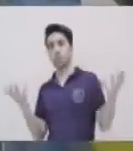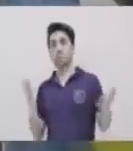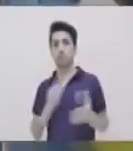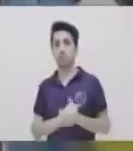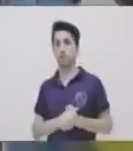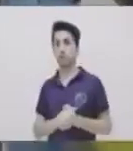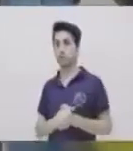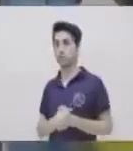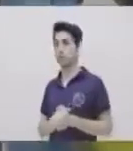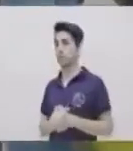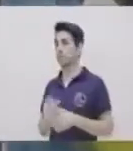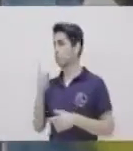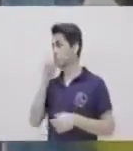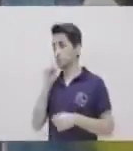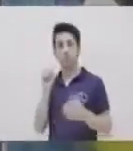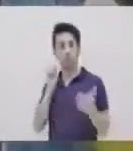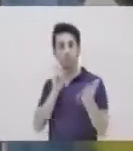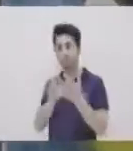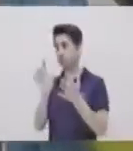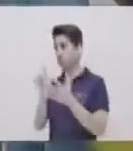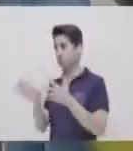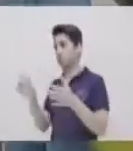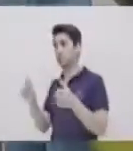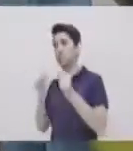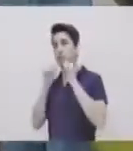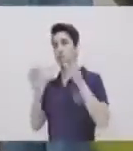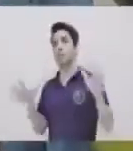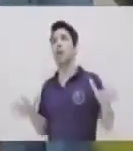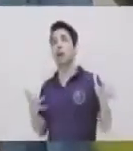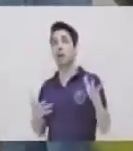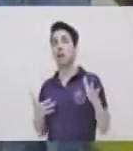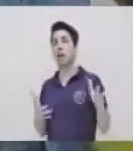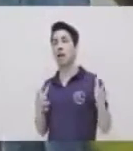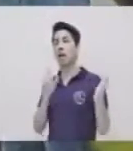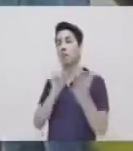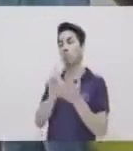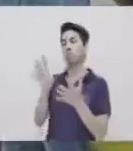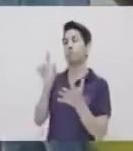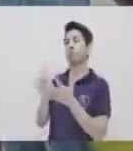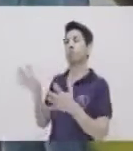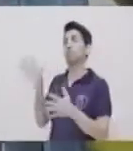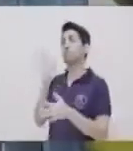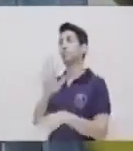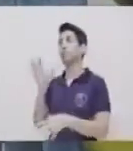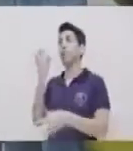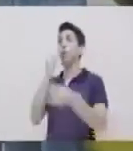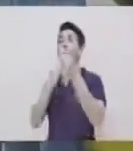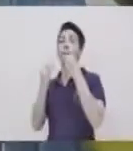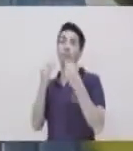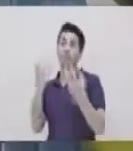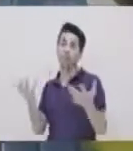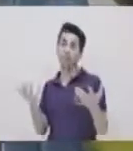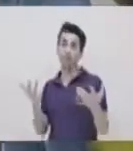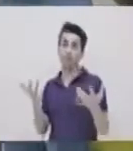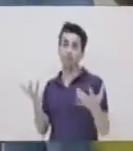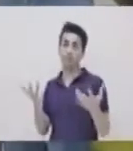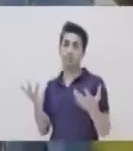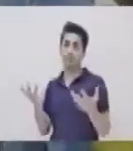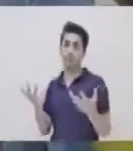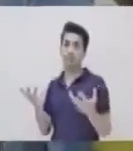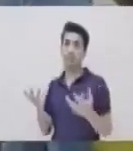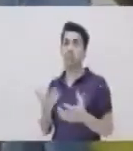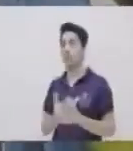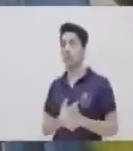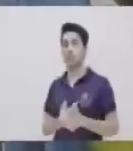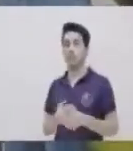equilibrio en la naturaleza. Porque si no eliminan propiamente al animal, eliminan a su, como que a su alimento, ¿verdad? Que